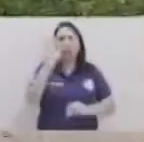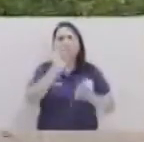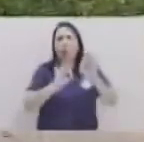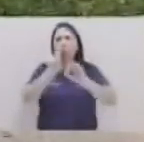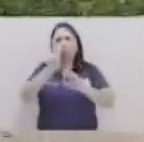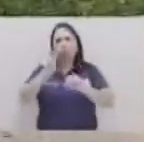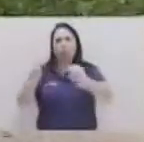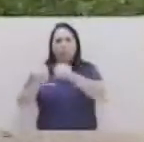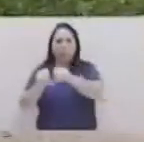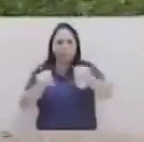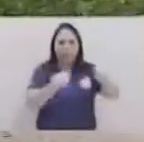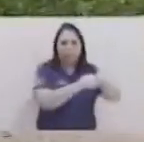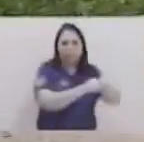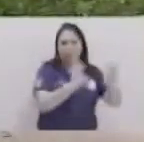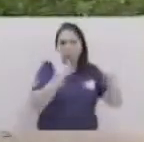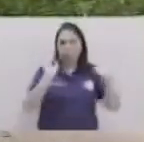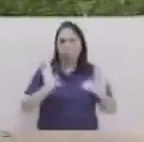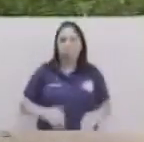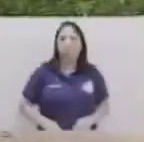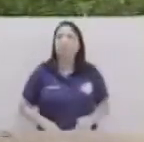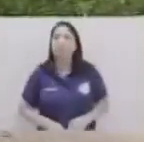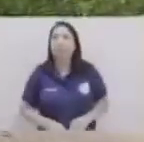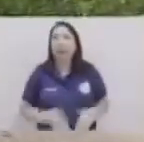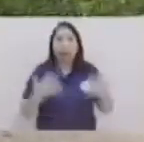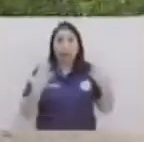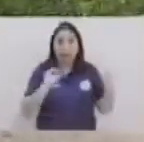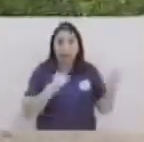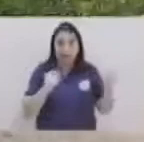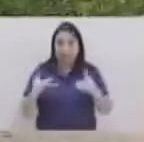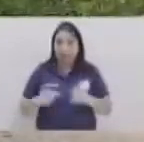yo realizar mi ejercicio. ¿Listos?